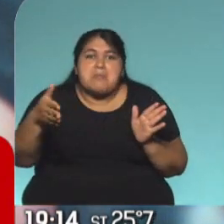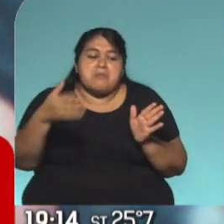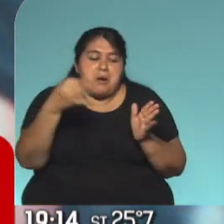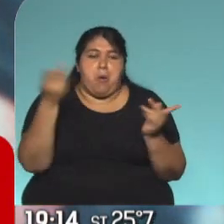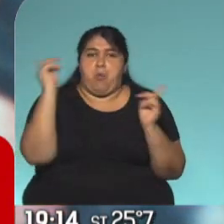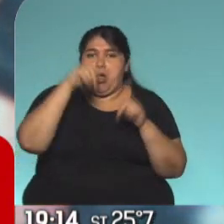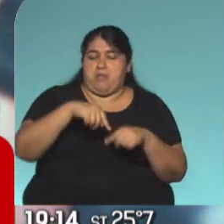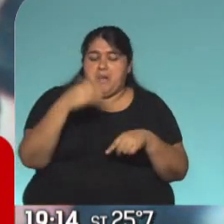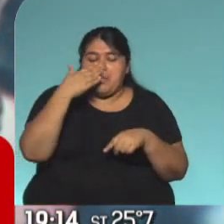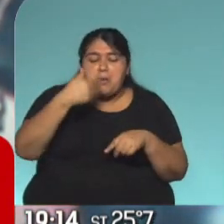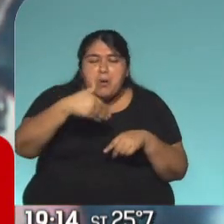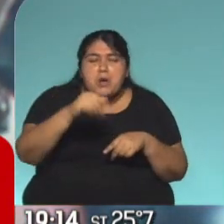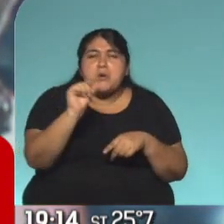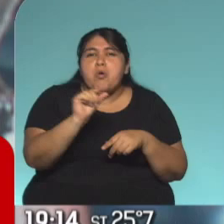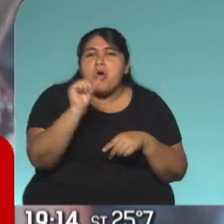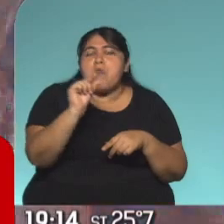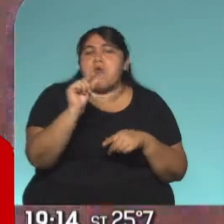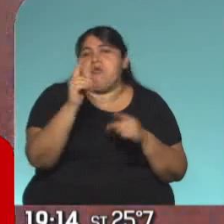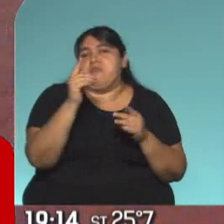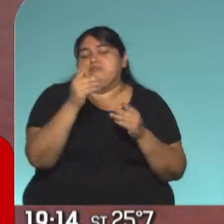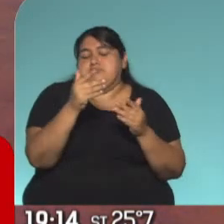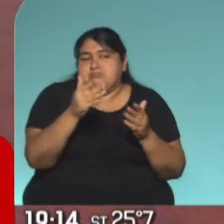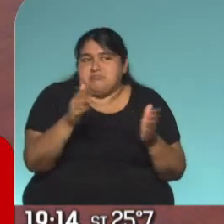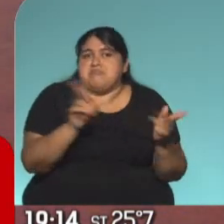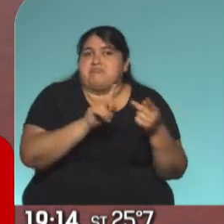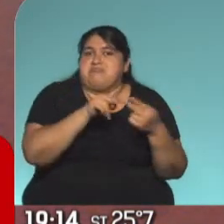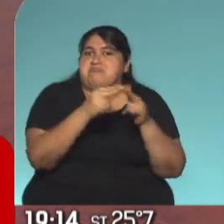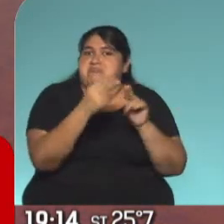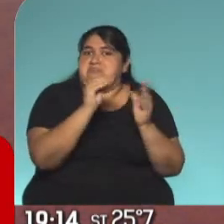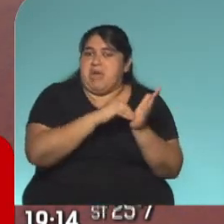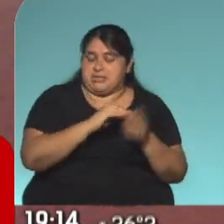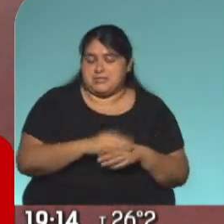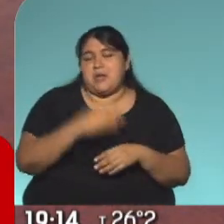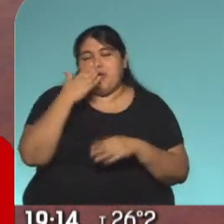un poquitito las puertas se las habían abierto. Muy bien, Nicolás, completo. Vamos a seguir en instante nada más. Así continuamos ahora con otra arista.